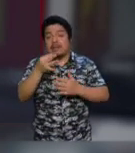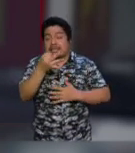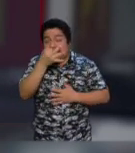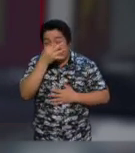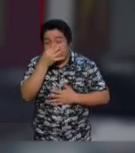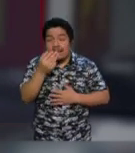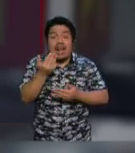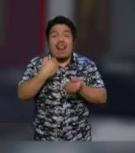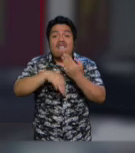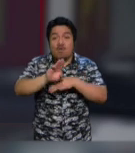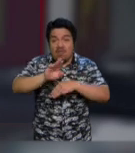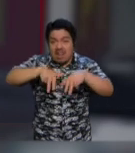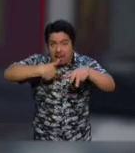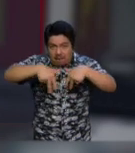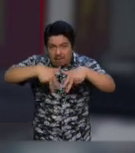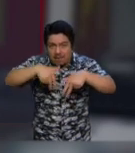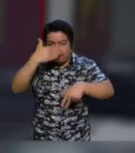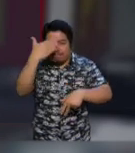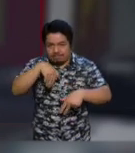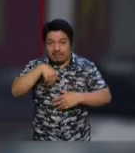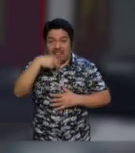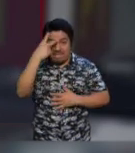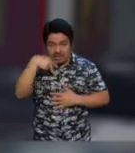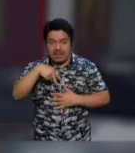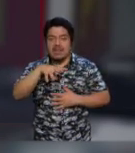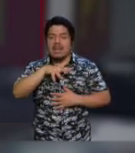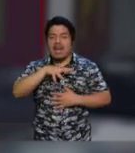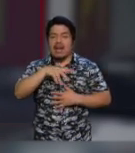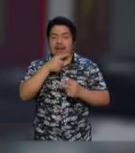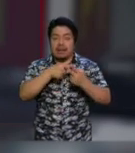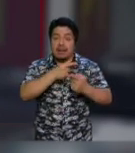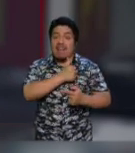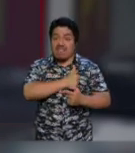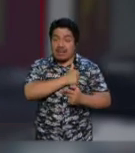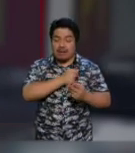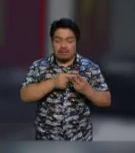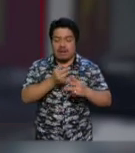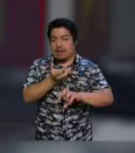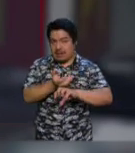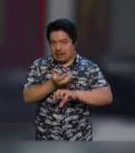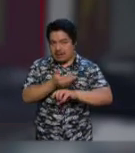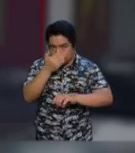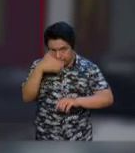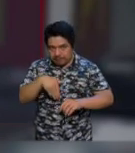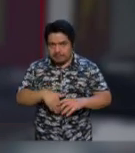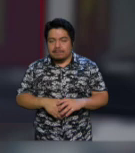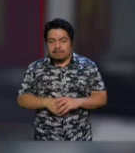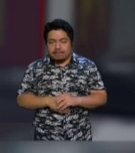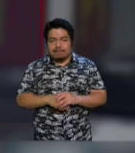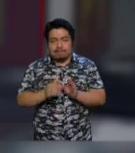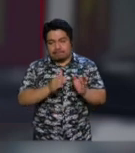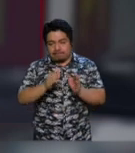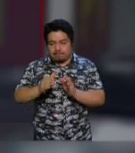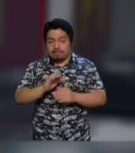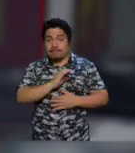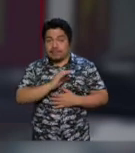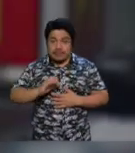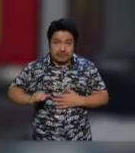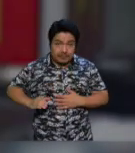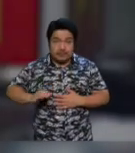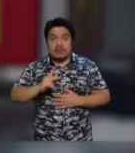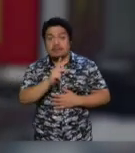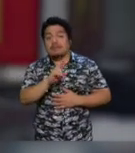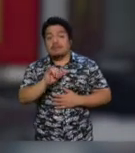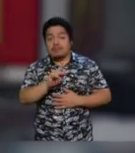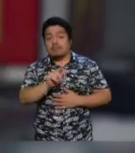Fútbol de 2026, en el que México tendrá la sede compartida con Canadá y con Estados Unidos. Por su parte, el candidato del PRI, del